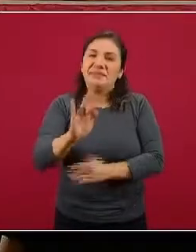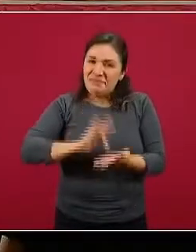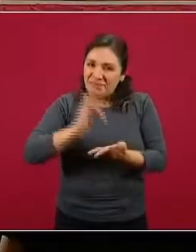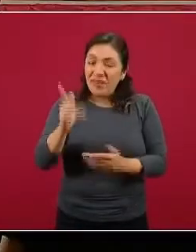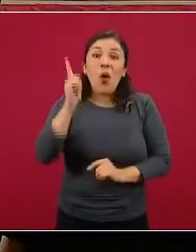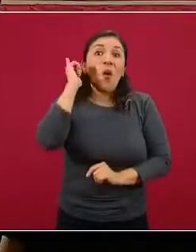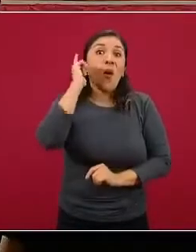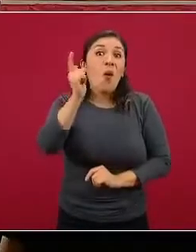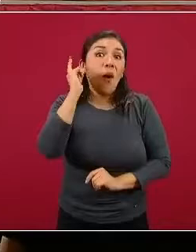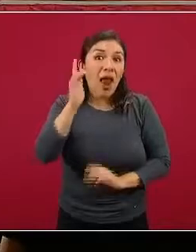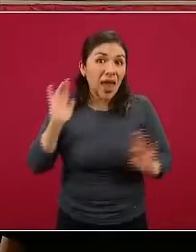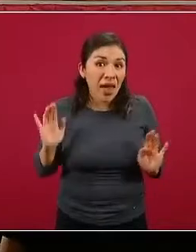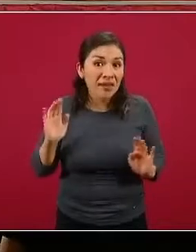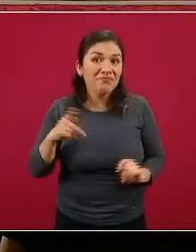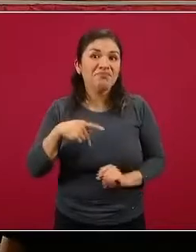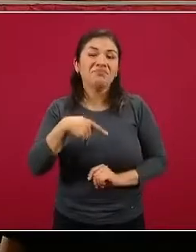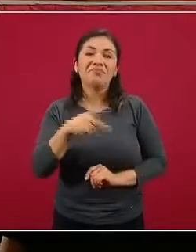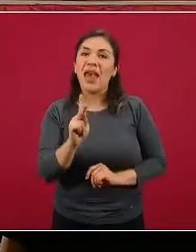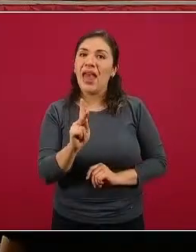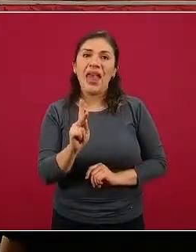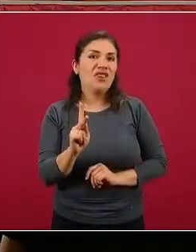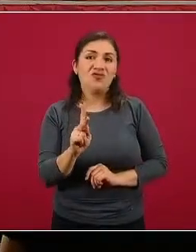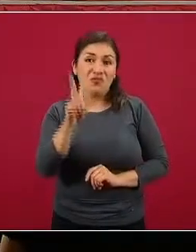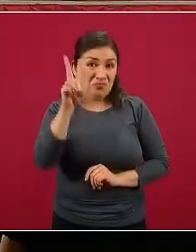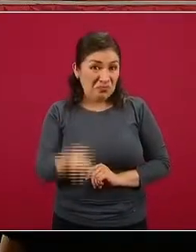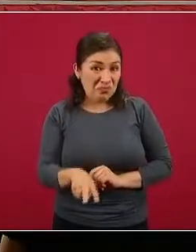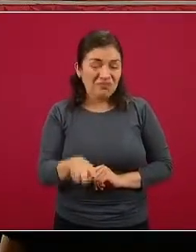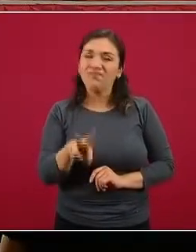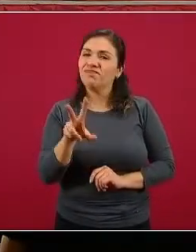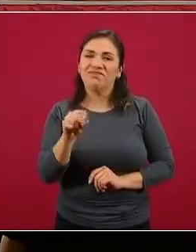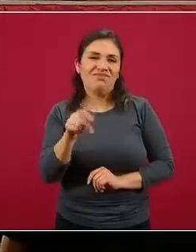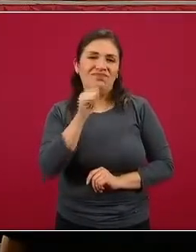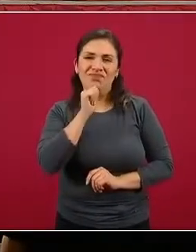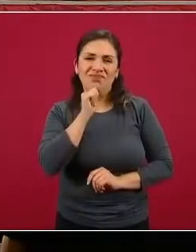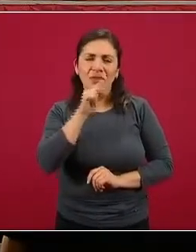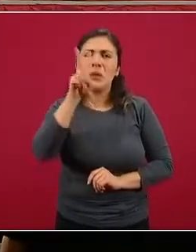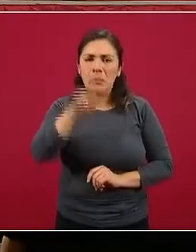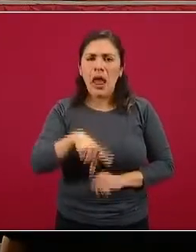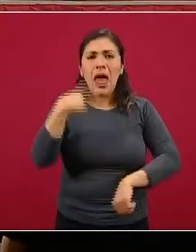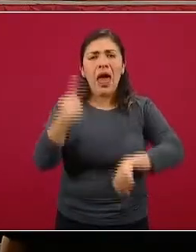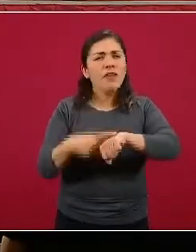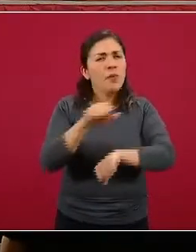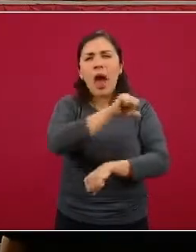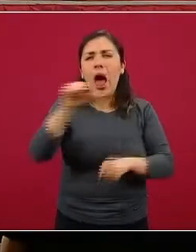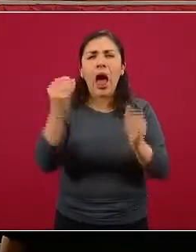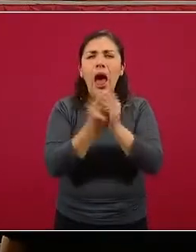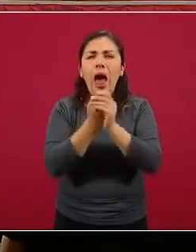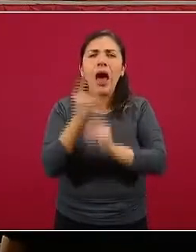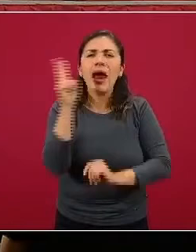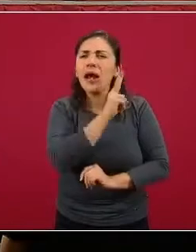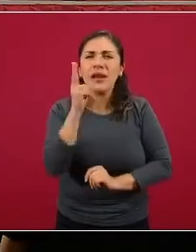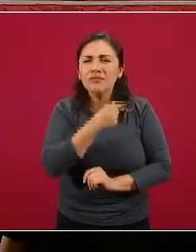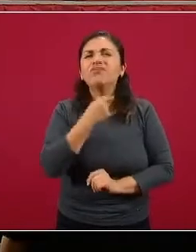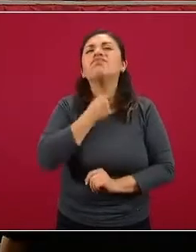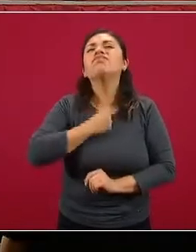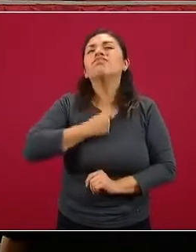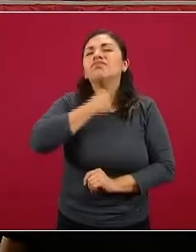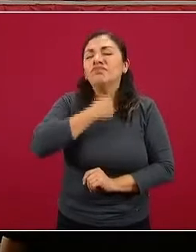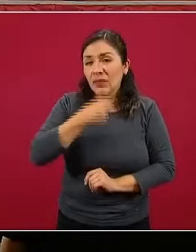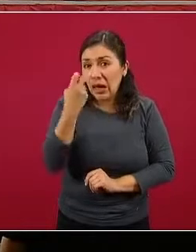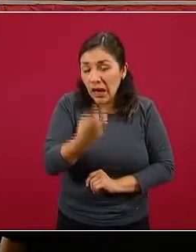el caso, pero no es necesariamente así. Ciertamente las enfermedades respiratorias, las infecciones